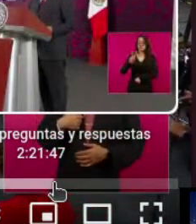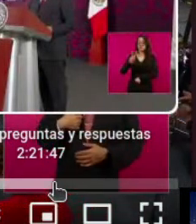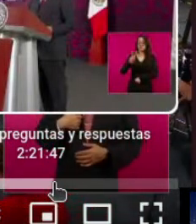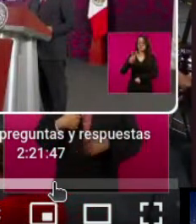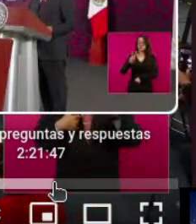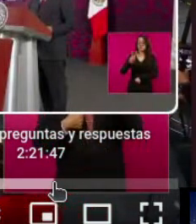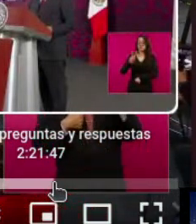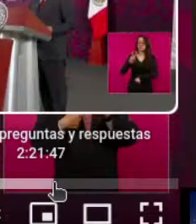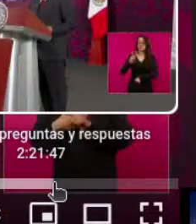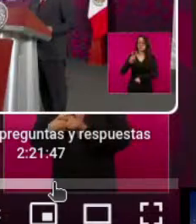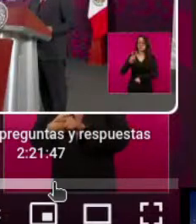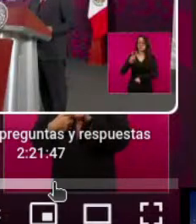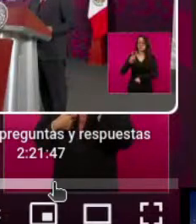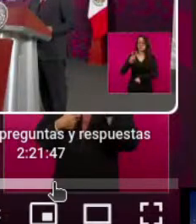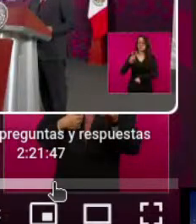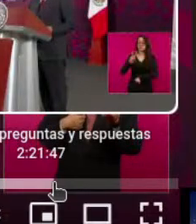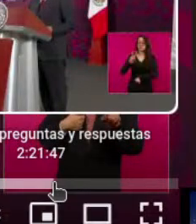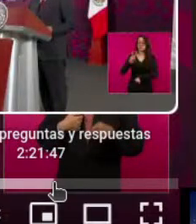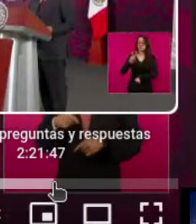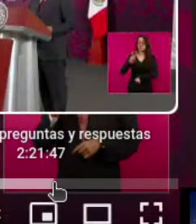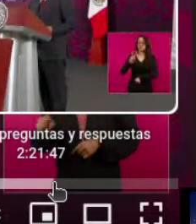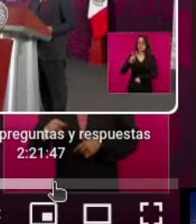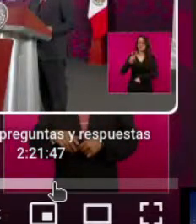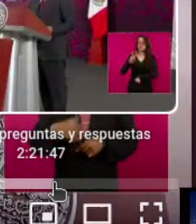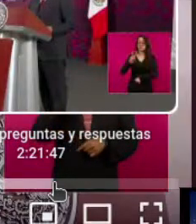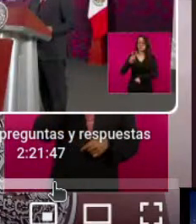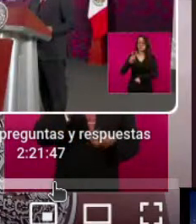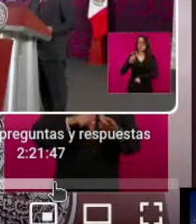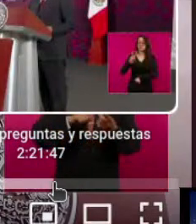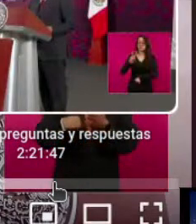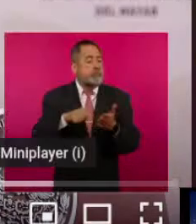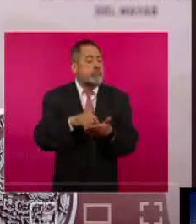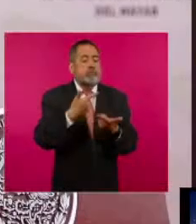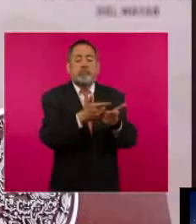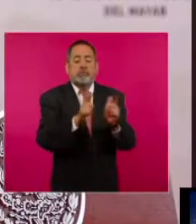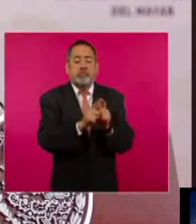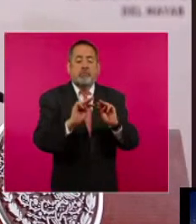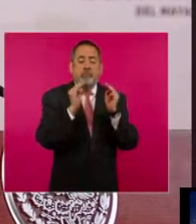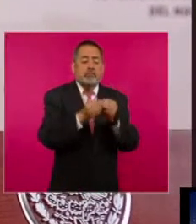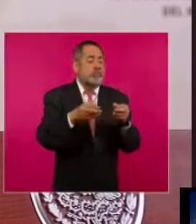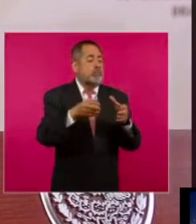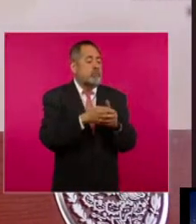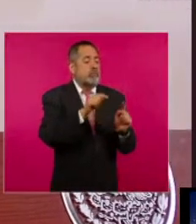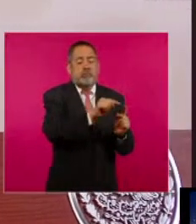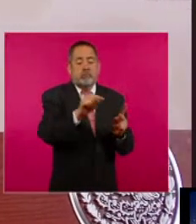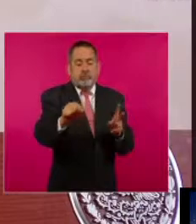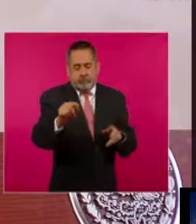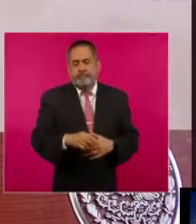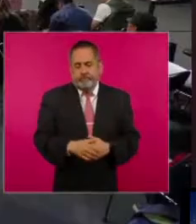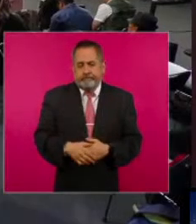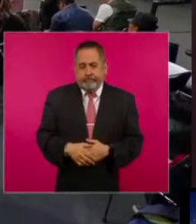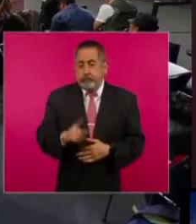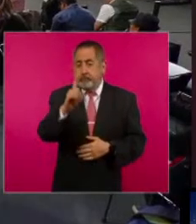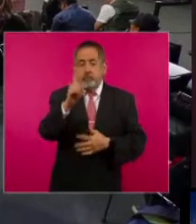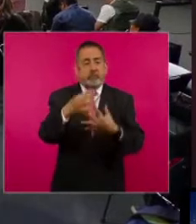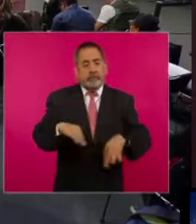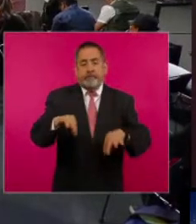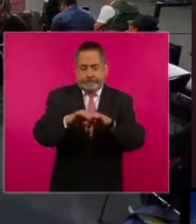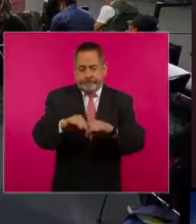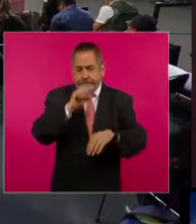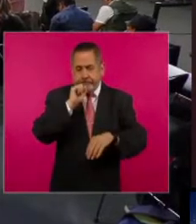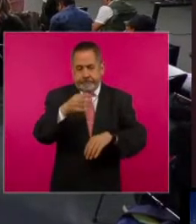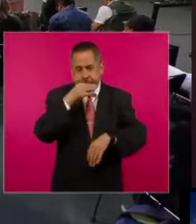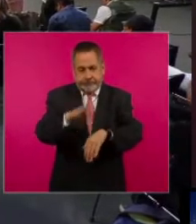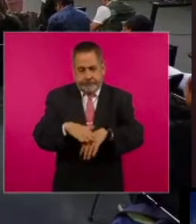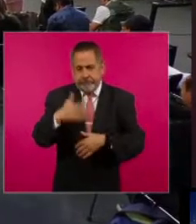más presencia de grupos de la delincuencia. También es importante, y